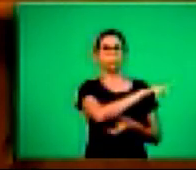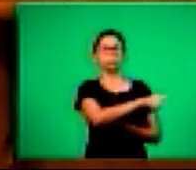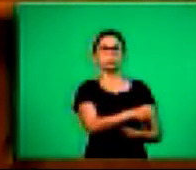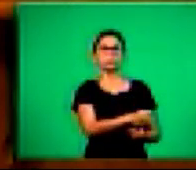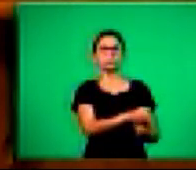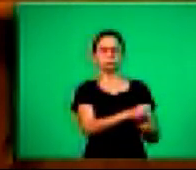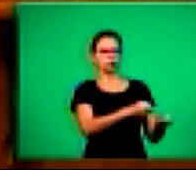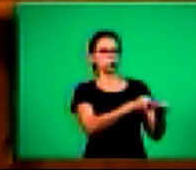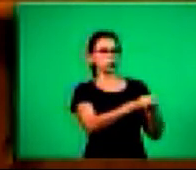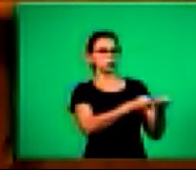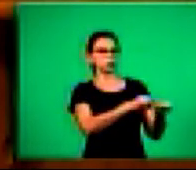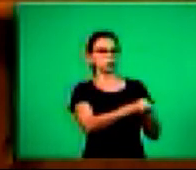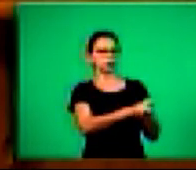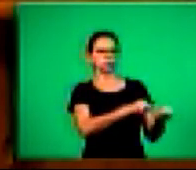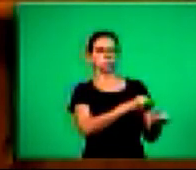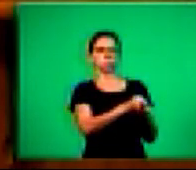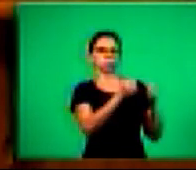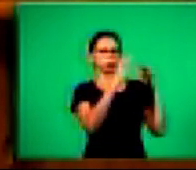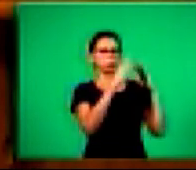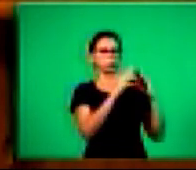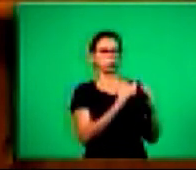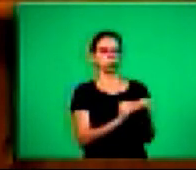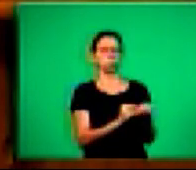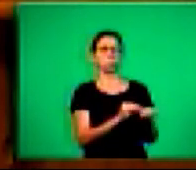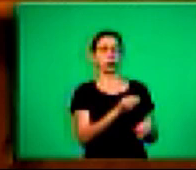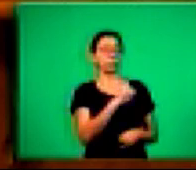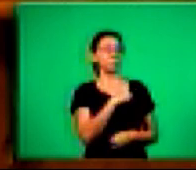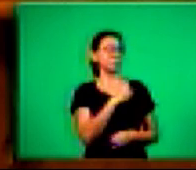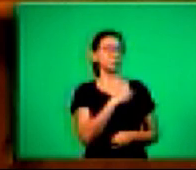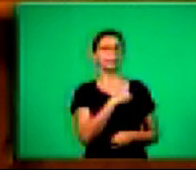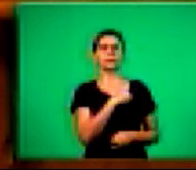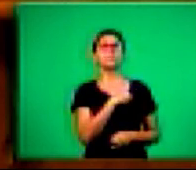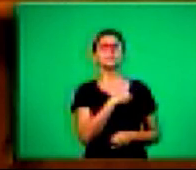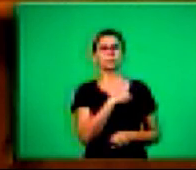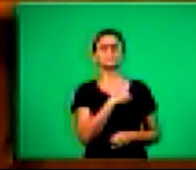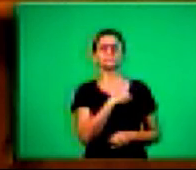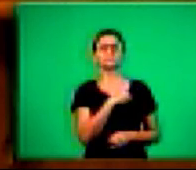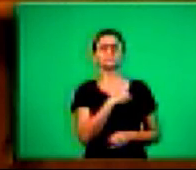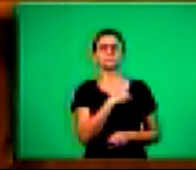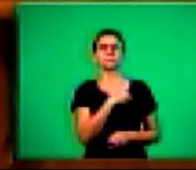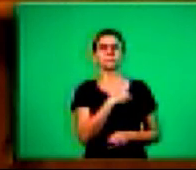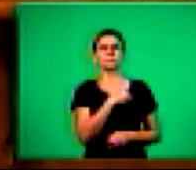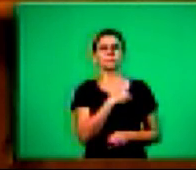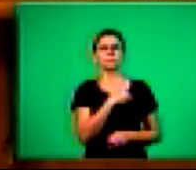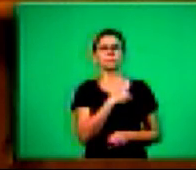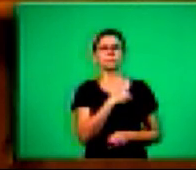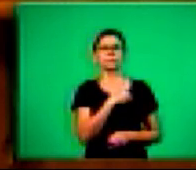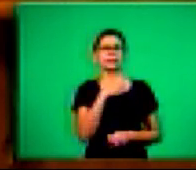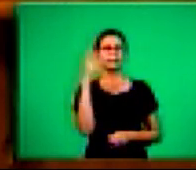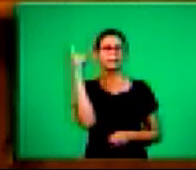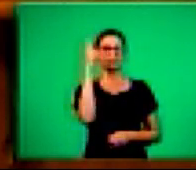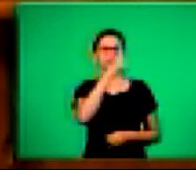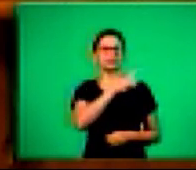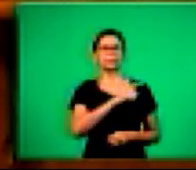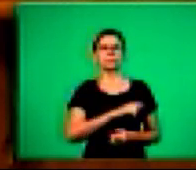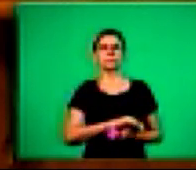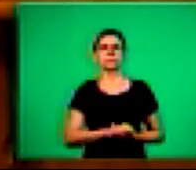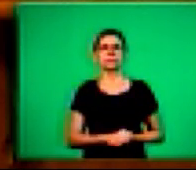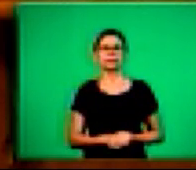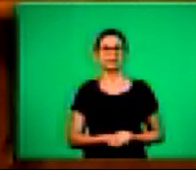y las mentes es la noche el hombre llegó en una situación